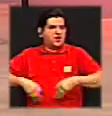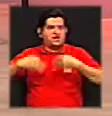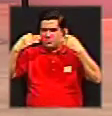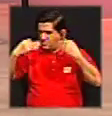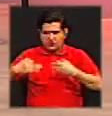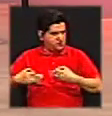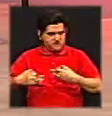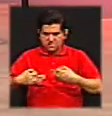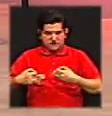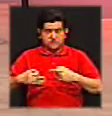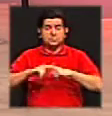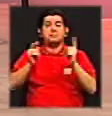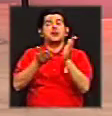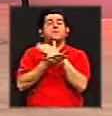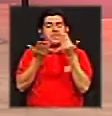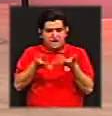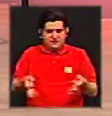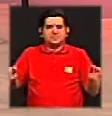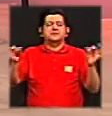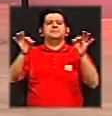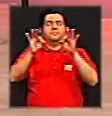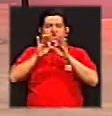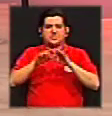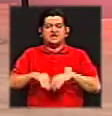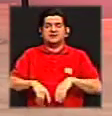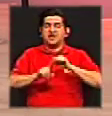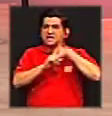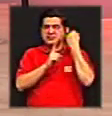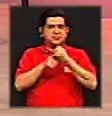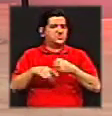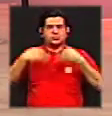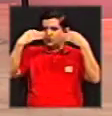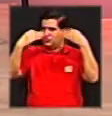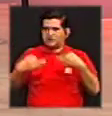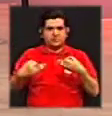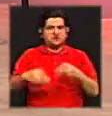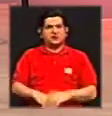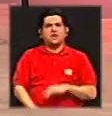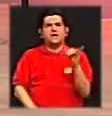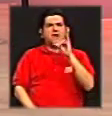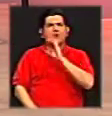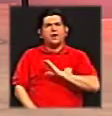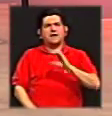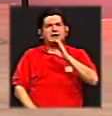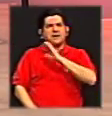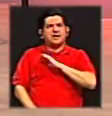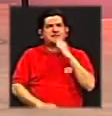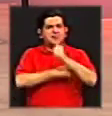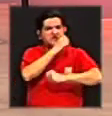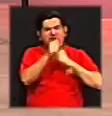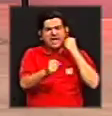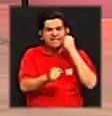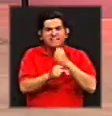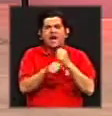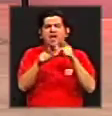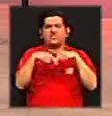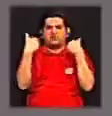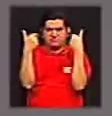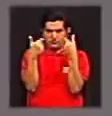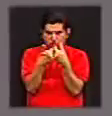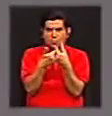Pero una gran parte de ellos ahora está indeciso. También ciertas características, la edad, ciertos grupos de edad